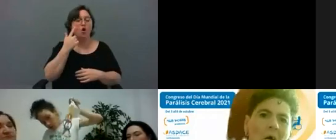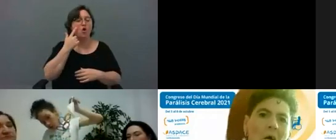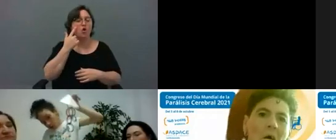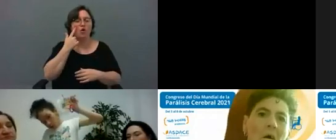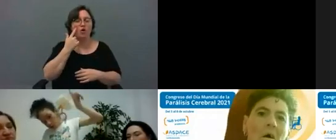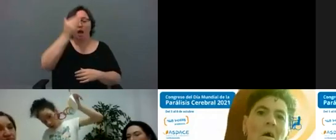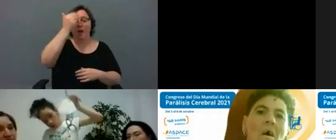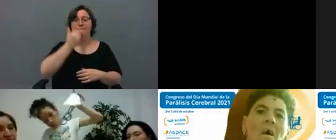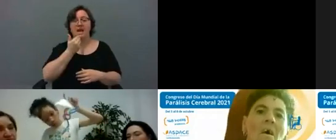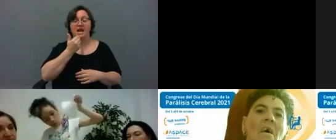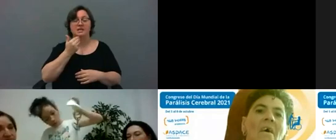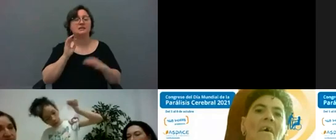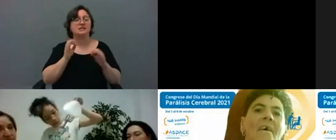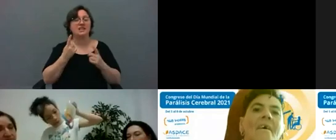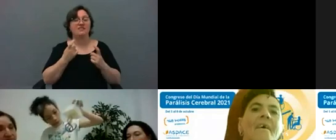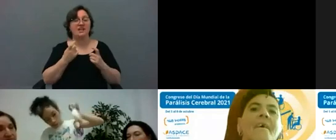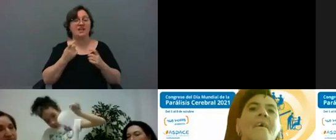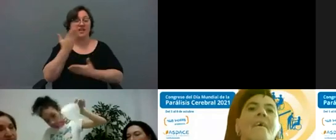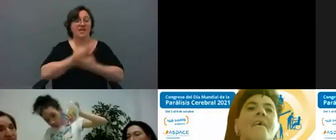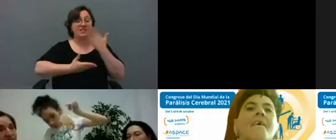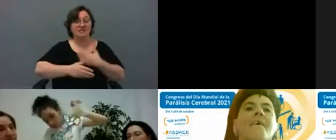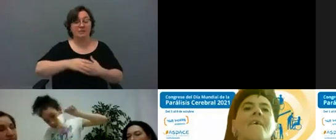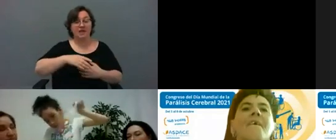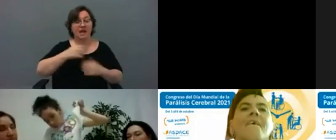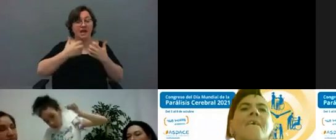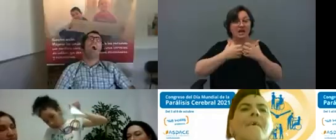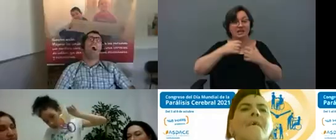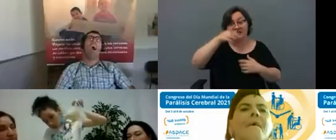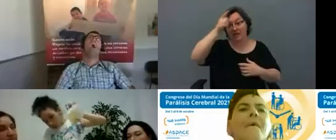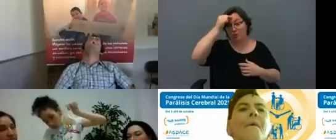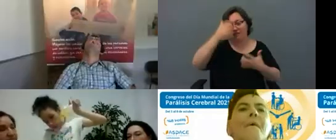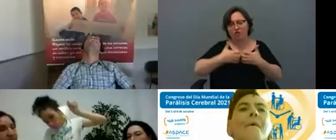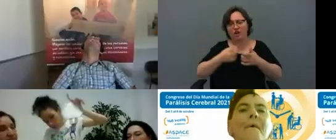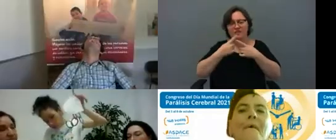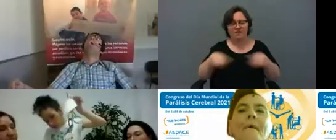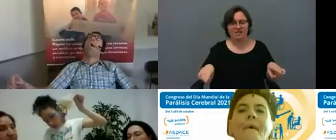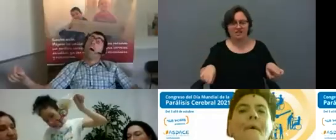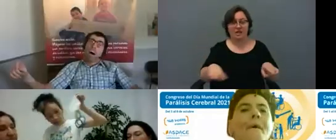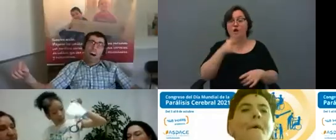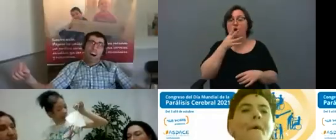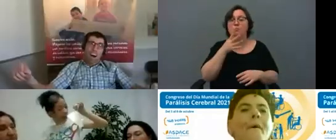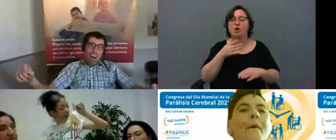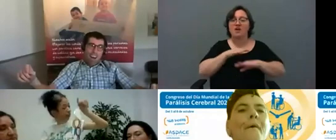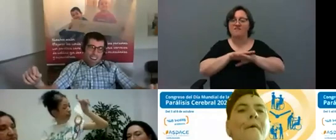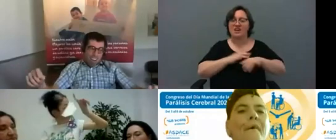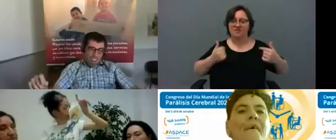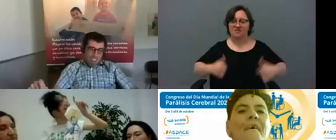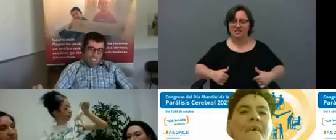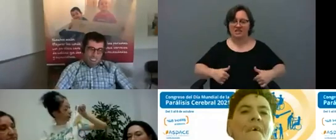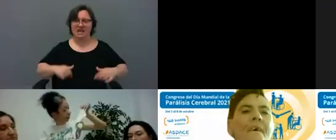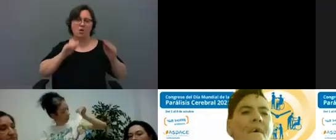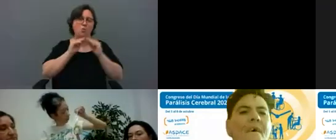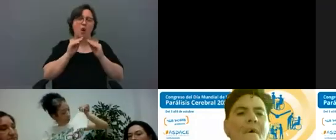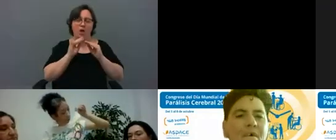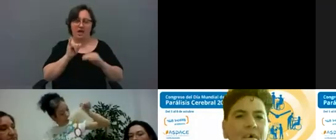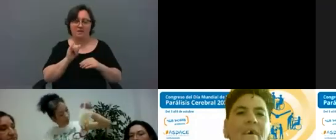En parálisis cerebral hay que tener en cuenta que la discapacidad intelectual funciona diferente. Y funciona diferente porque hay una base física siempre común,